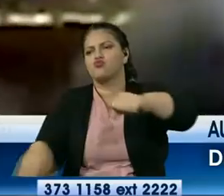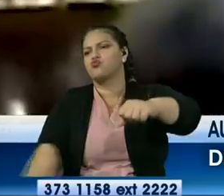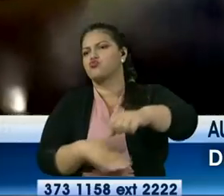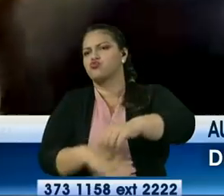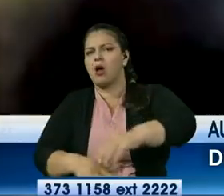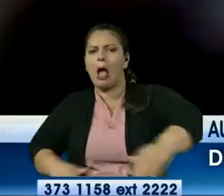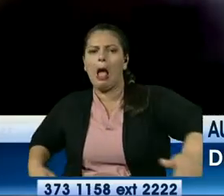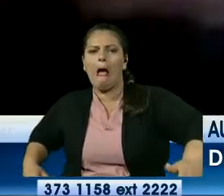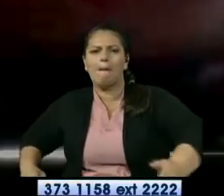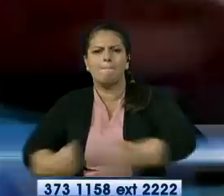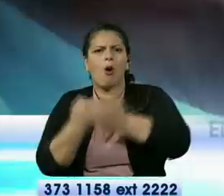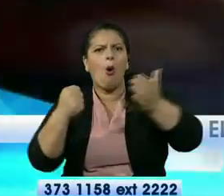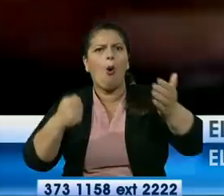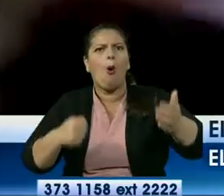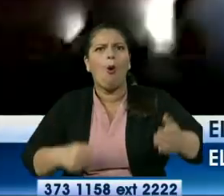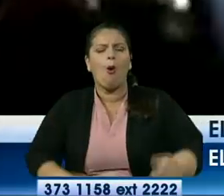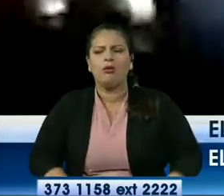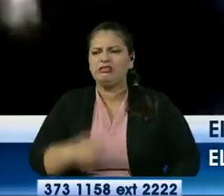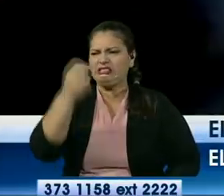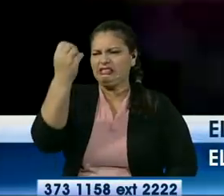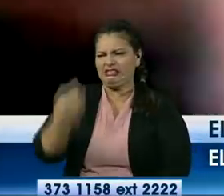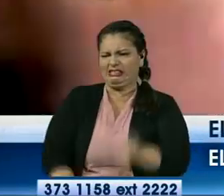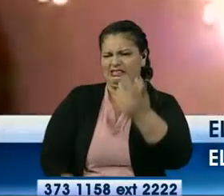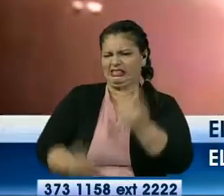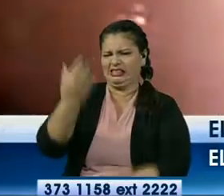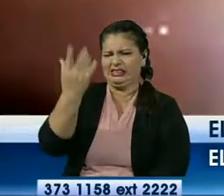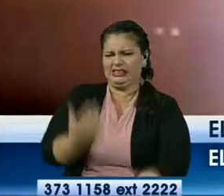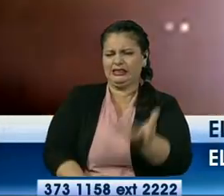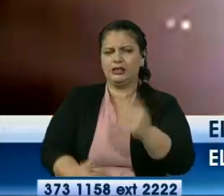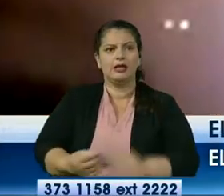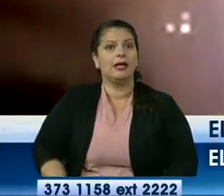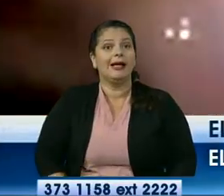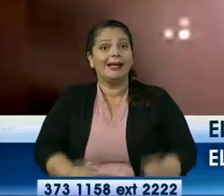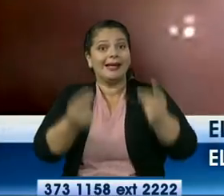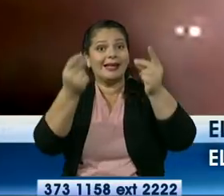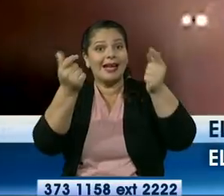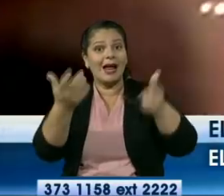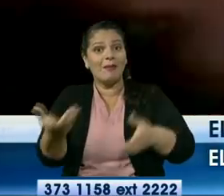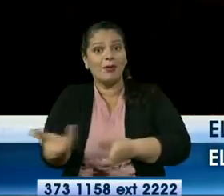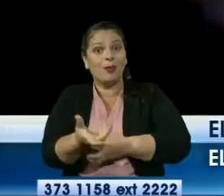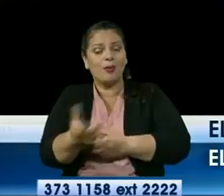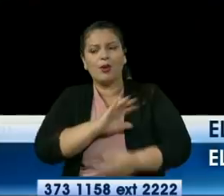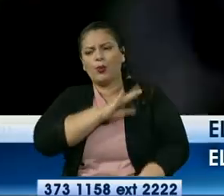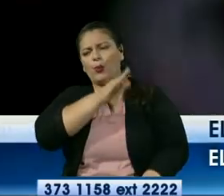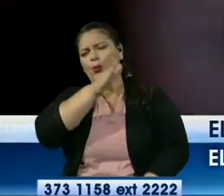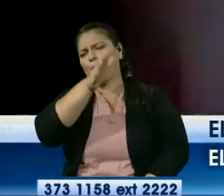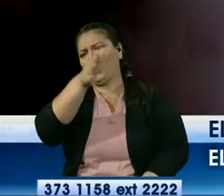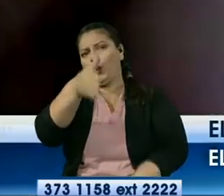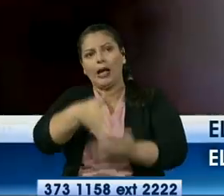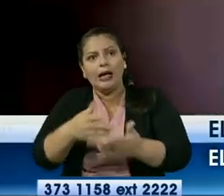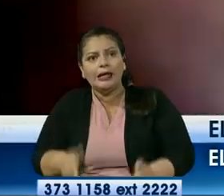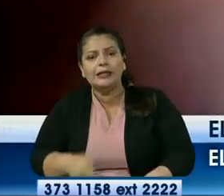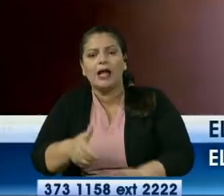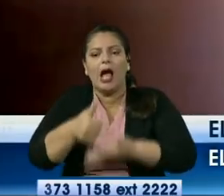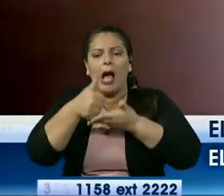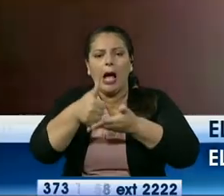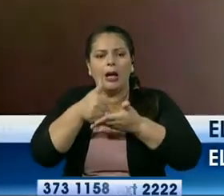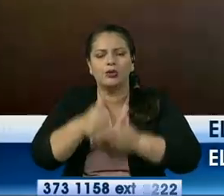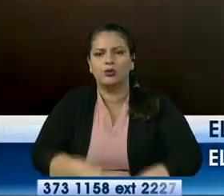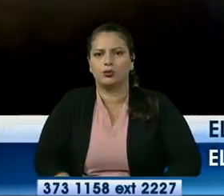incendió. Las llamas fueron controladas por miembros de la casaca roja que llegaron al sitio y otros conductores que usaron